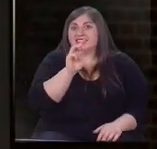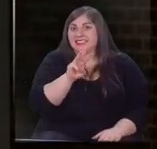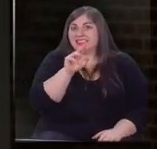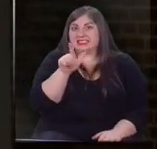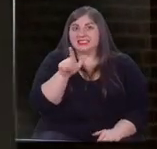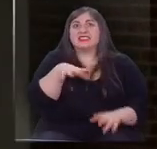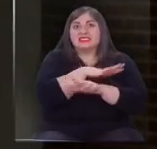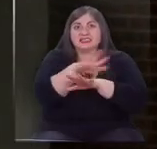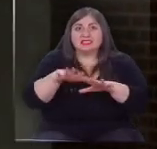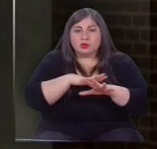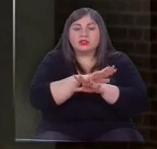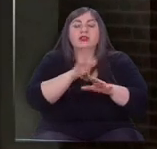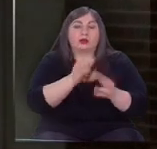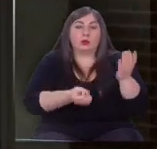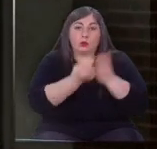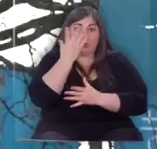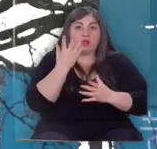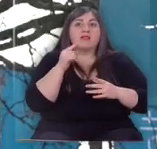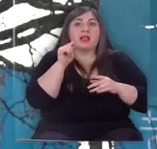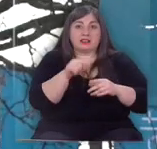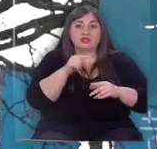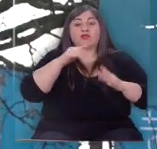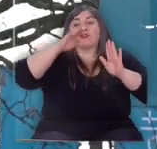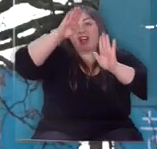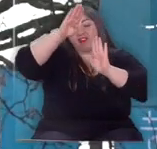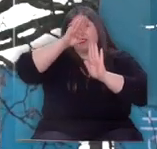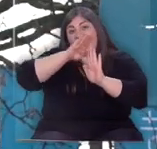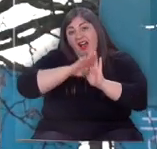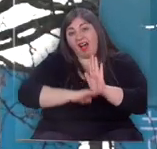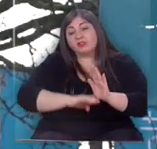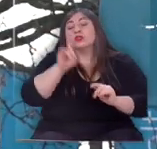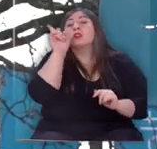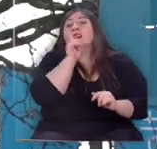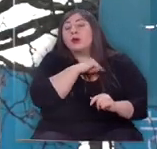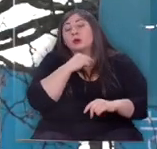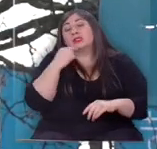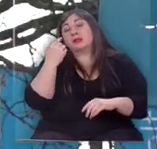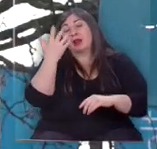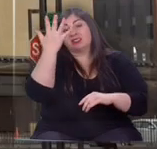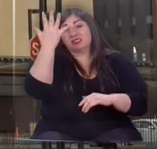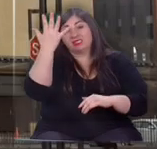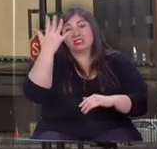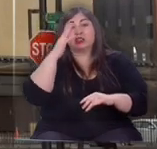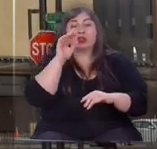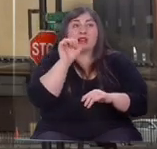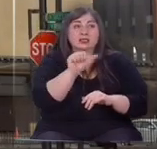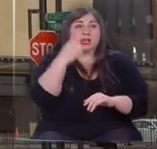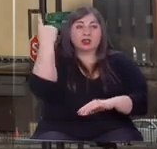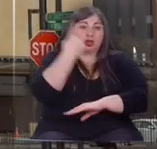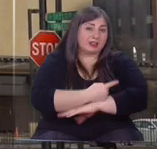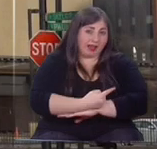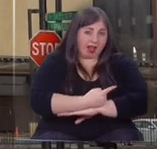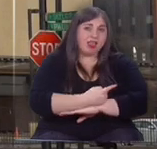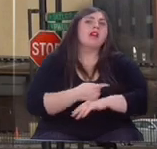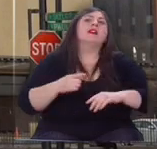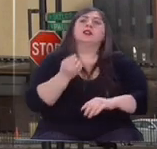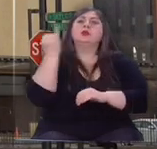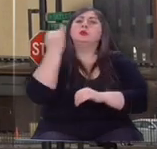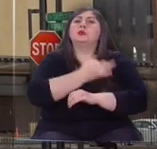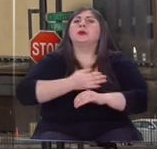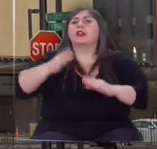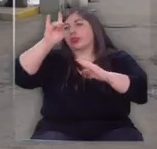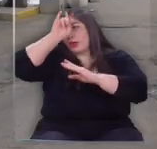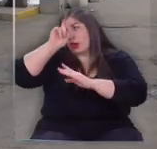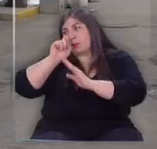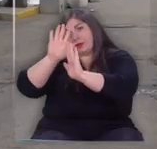nuevos, lo que habla de cifras que van bajando durante las últimas por lo menos 5 a 6 jornadas en general en cuanto a número de hospitalizaciones